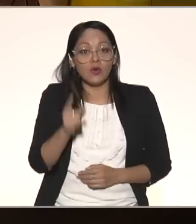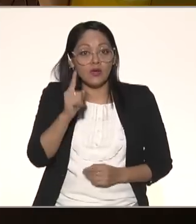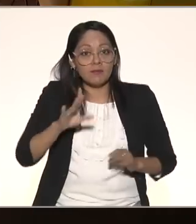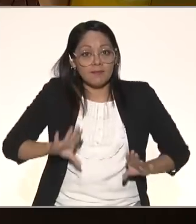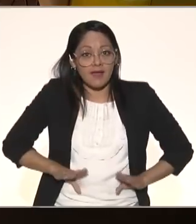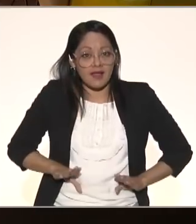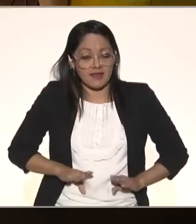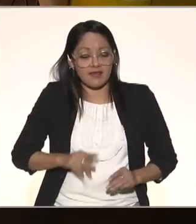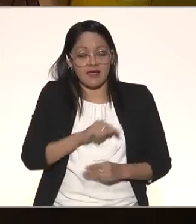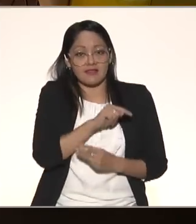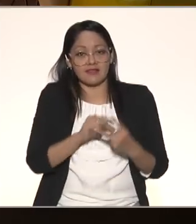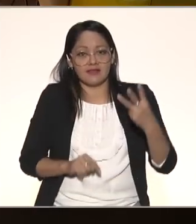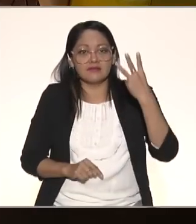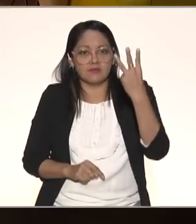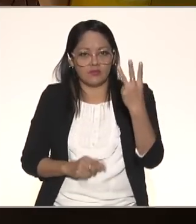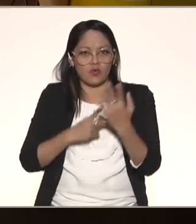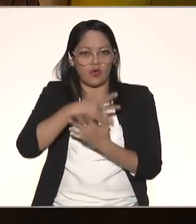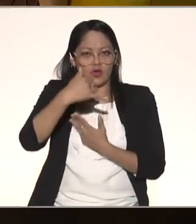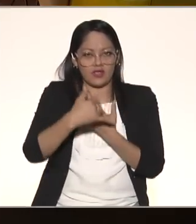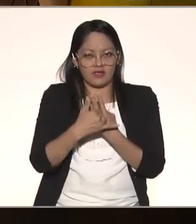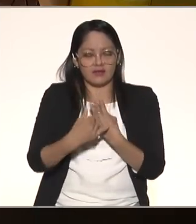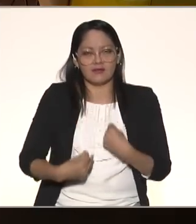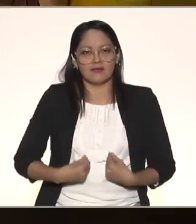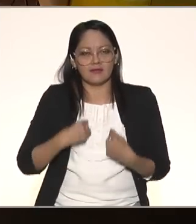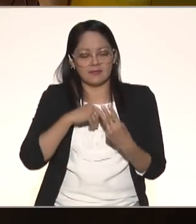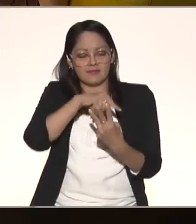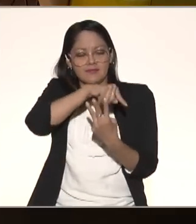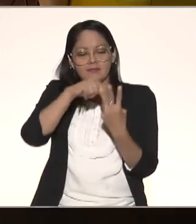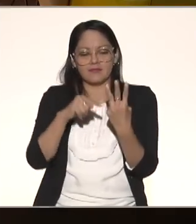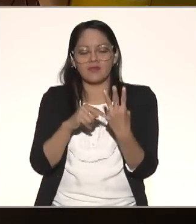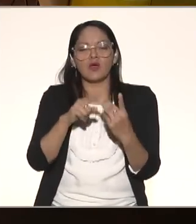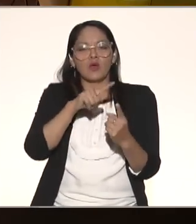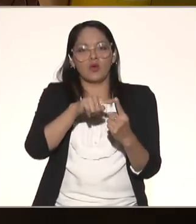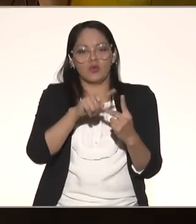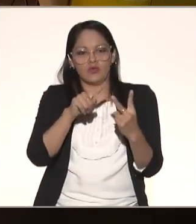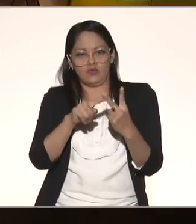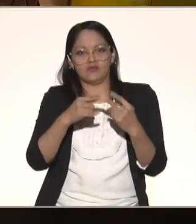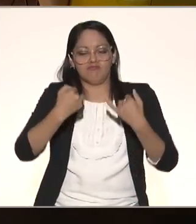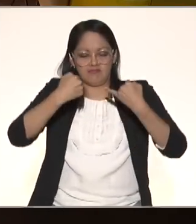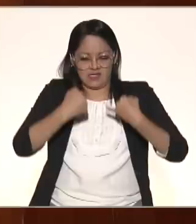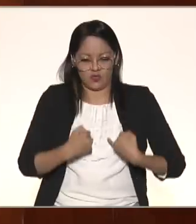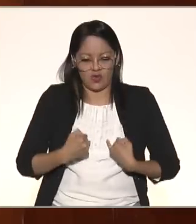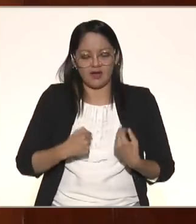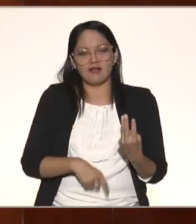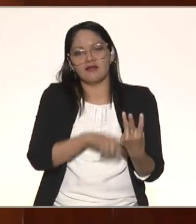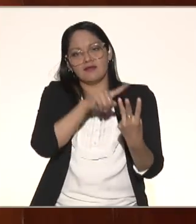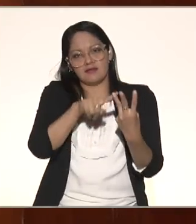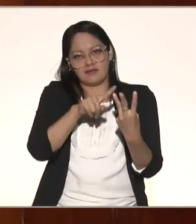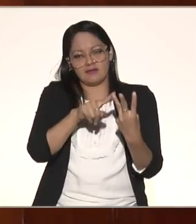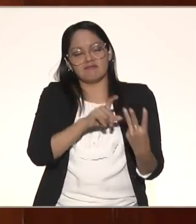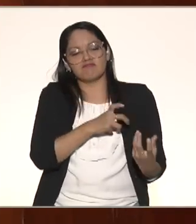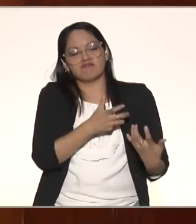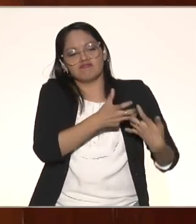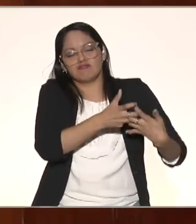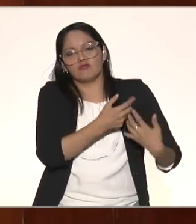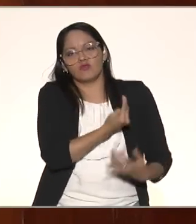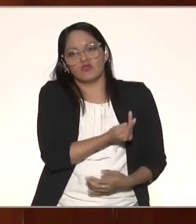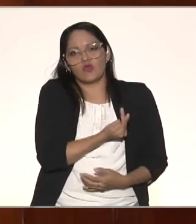integrada por tres proyectos de vida. Dos proyectos de vida individuales, de cada quien, y un tercer proyecto de vida en común.